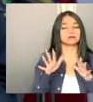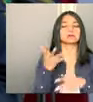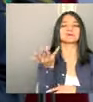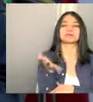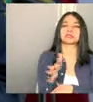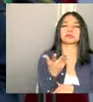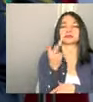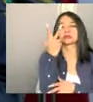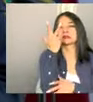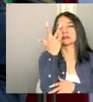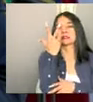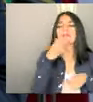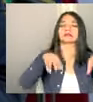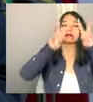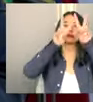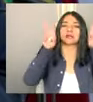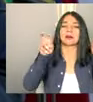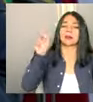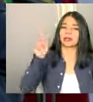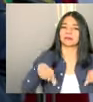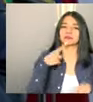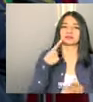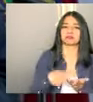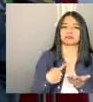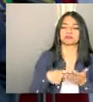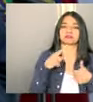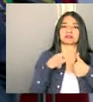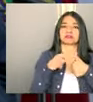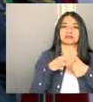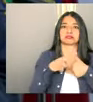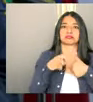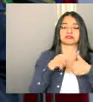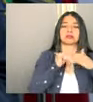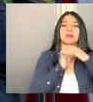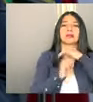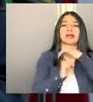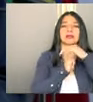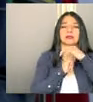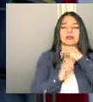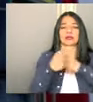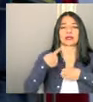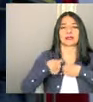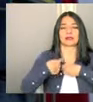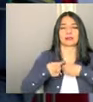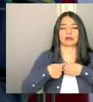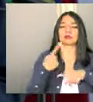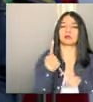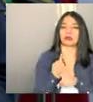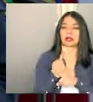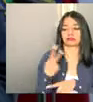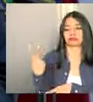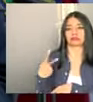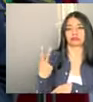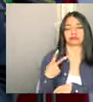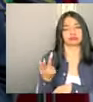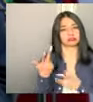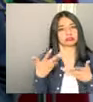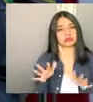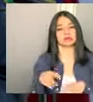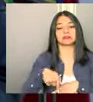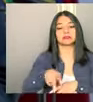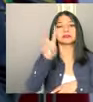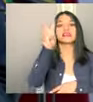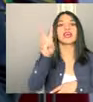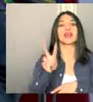tres temas inmediatos para ser analizado. El primero es el metro de Quito, y para eso tanto Santiago como yo hemos definido que este día